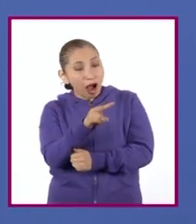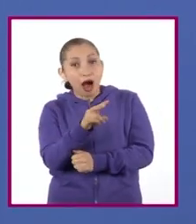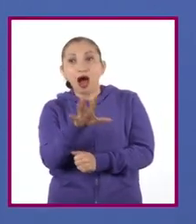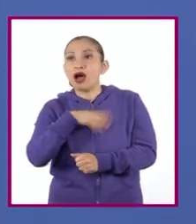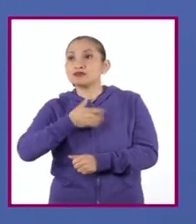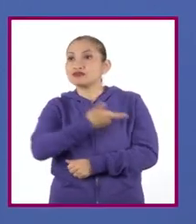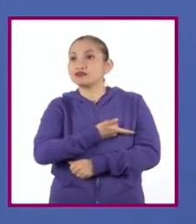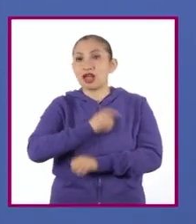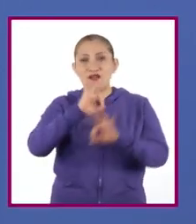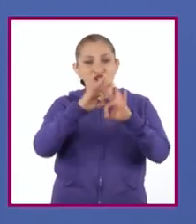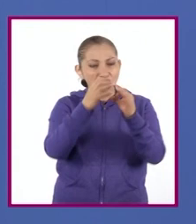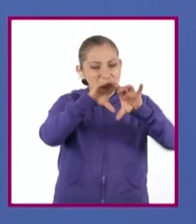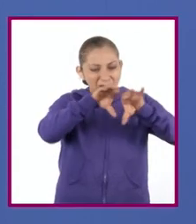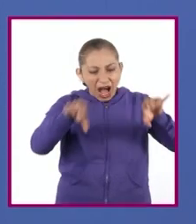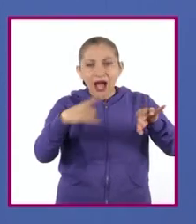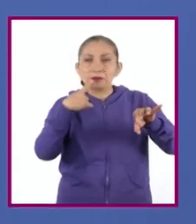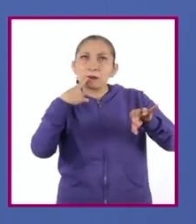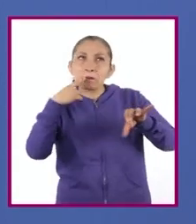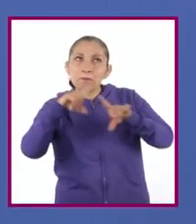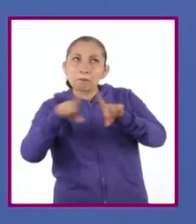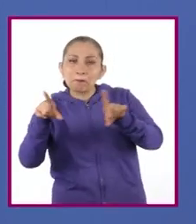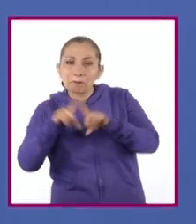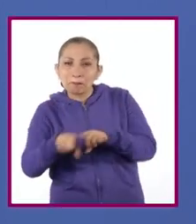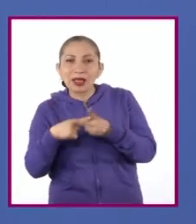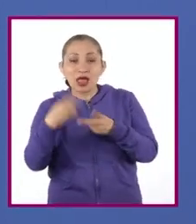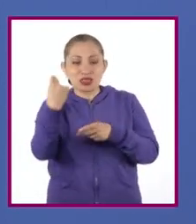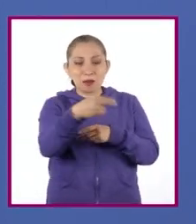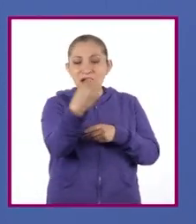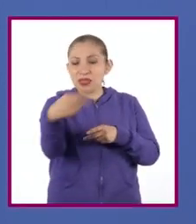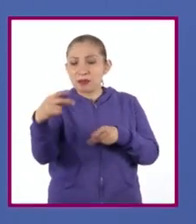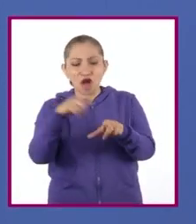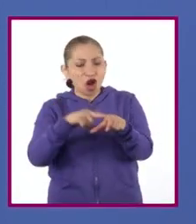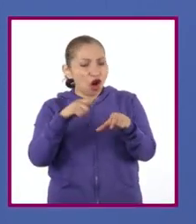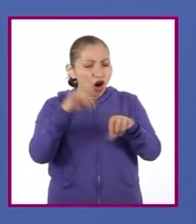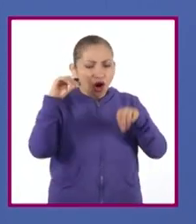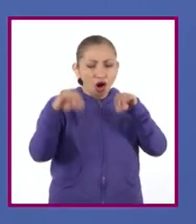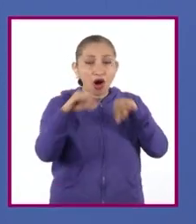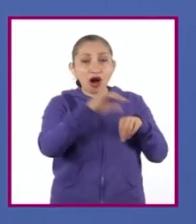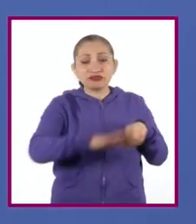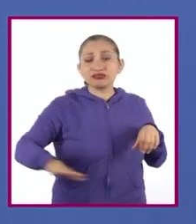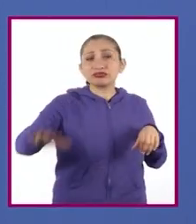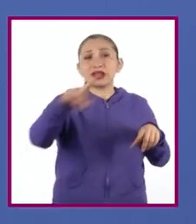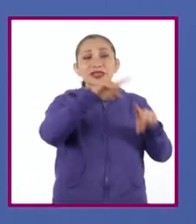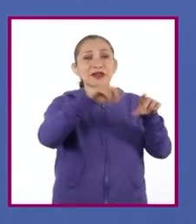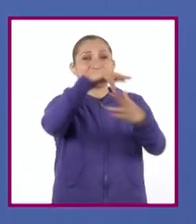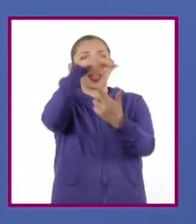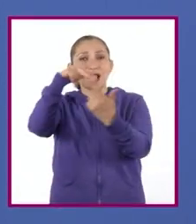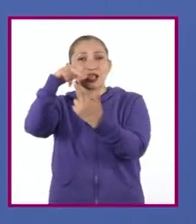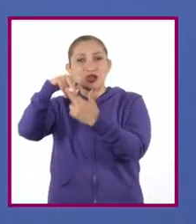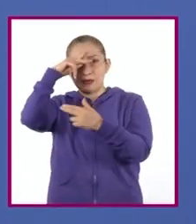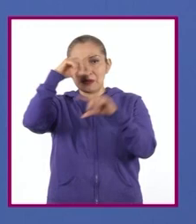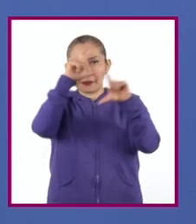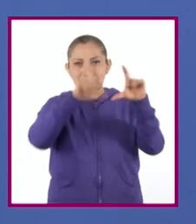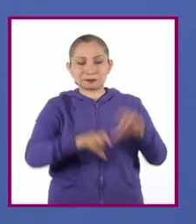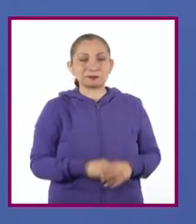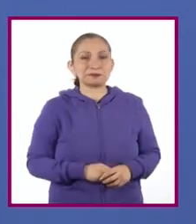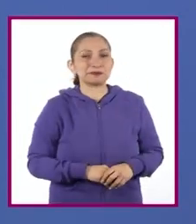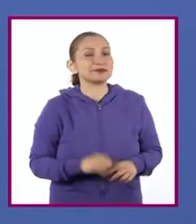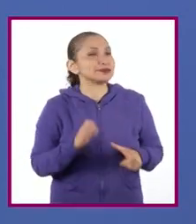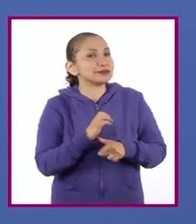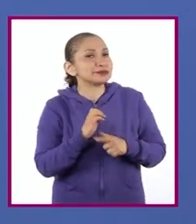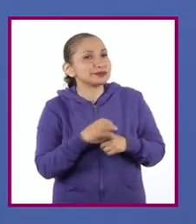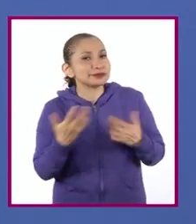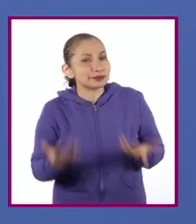increíbles formas, sabores, nombres y colores en las diversas regiones de México.